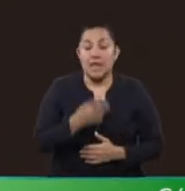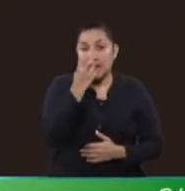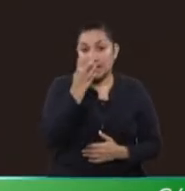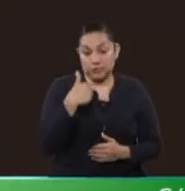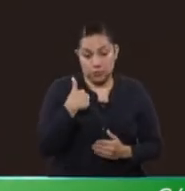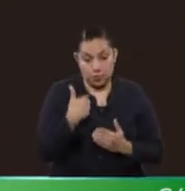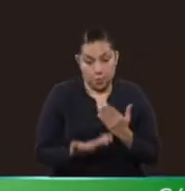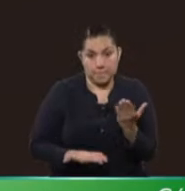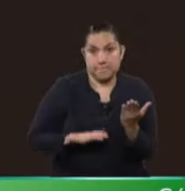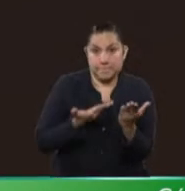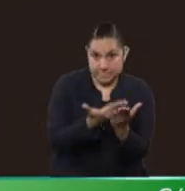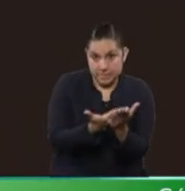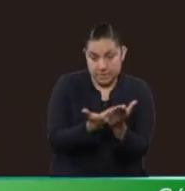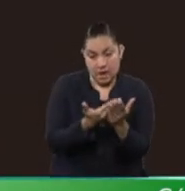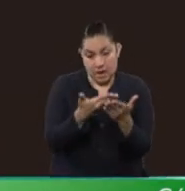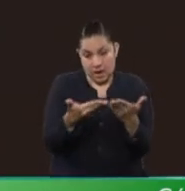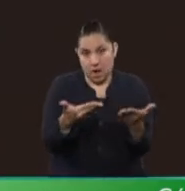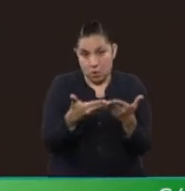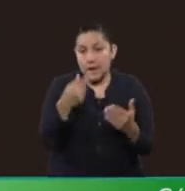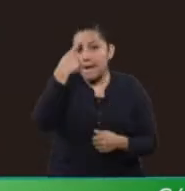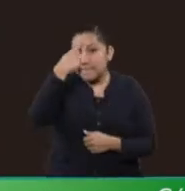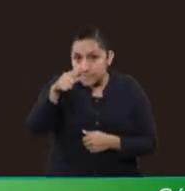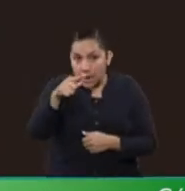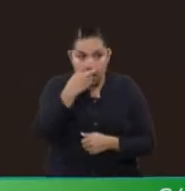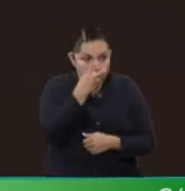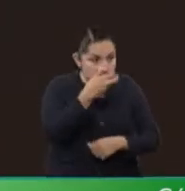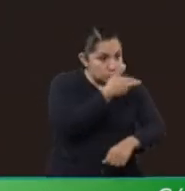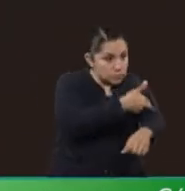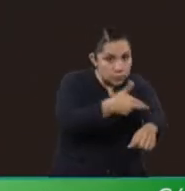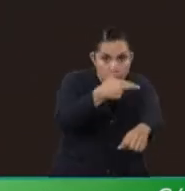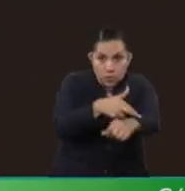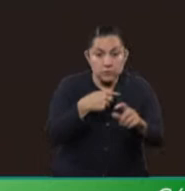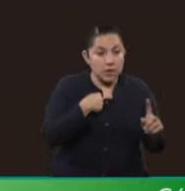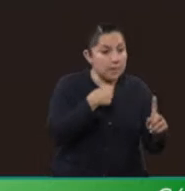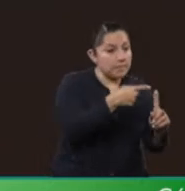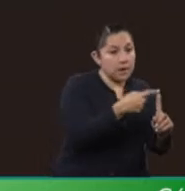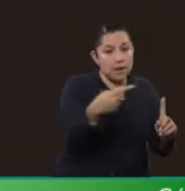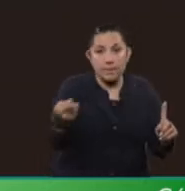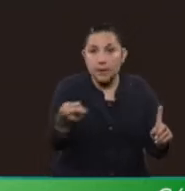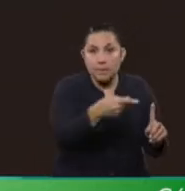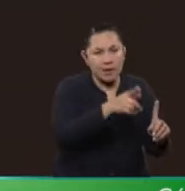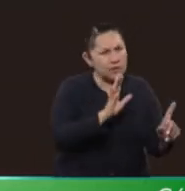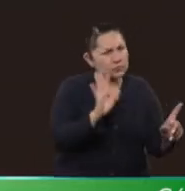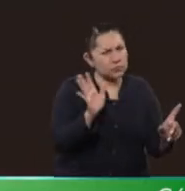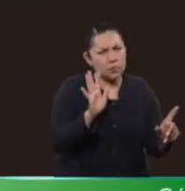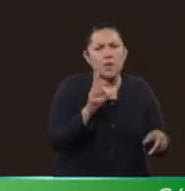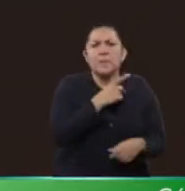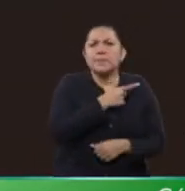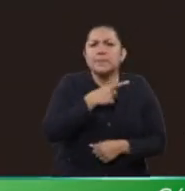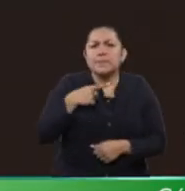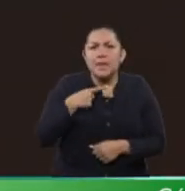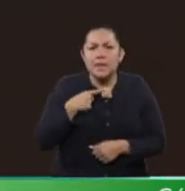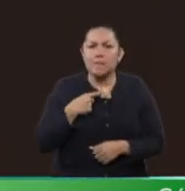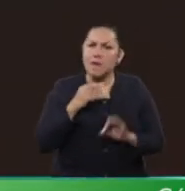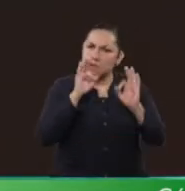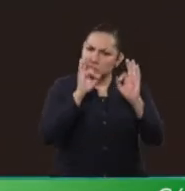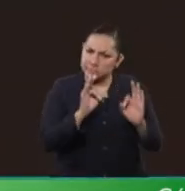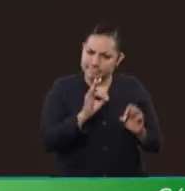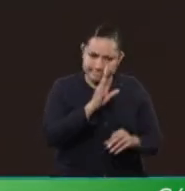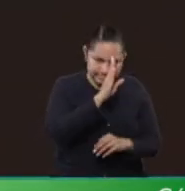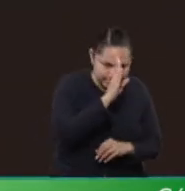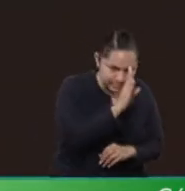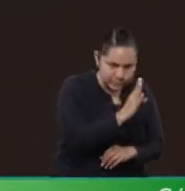garantizar que no hay intermediarios en este proceso y los invito a que no tengamos un razonamiento ideológico que al final